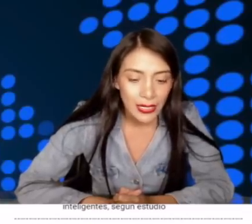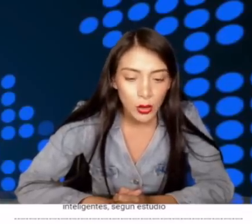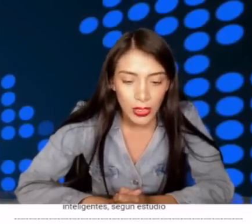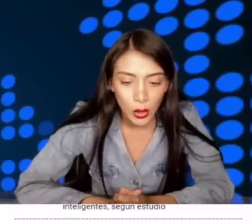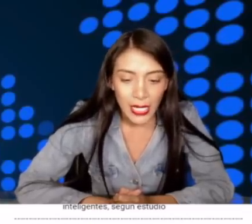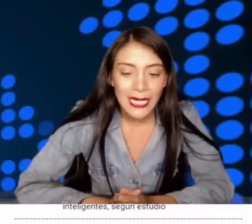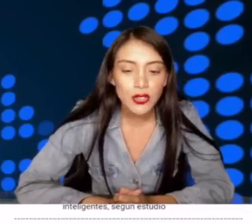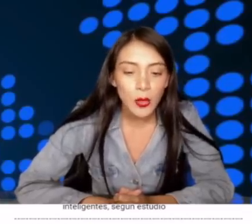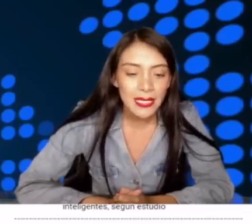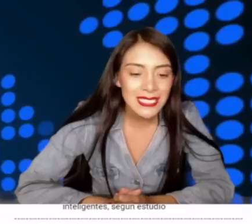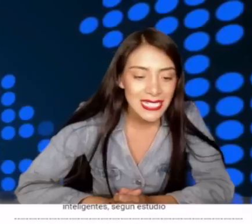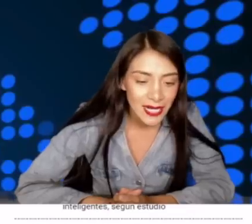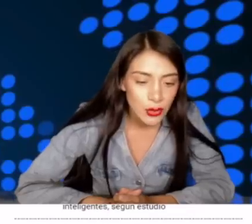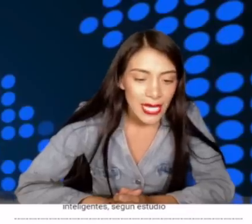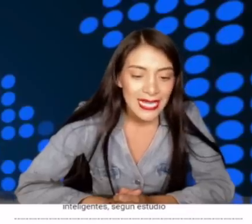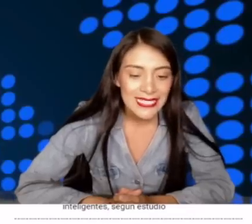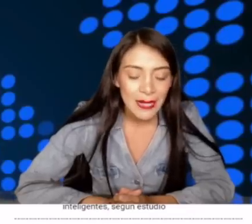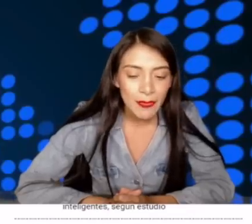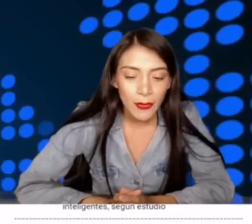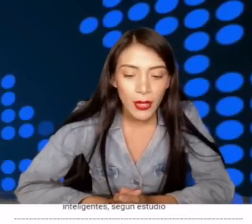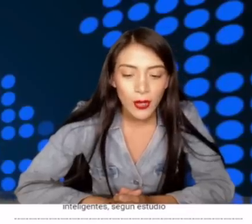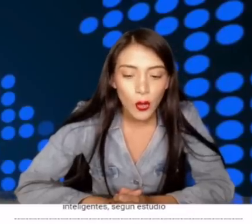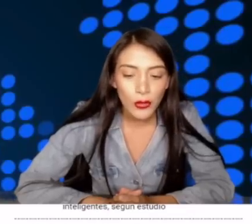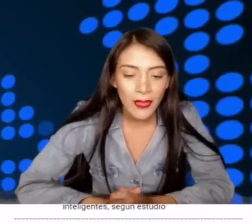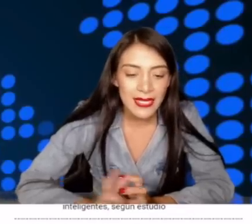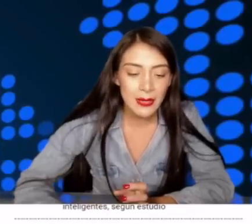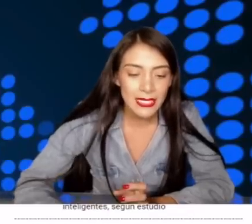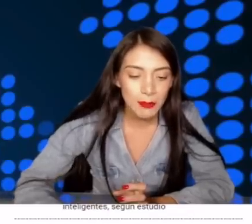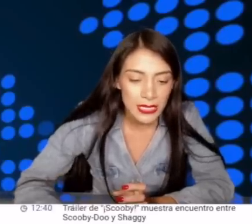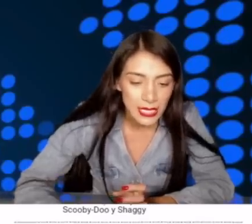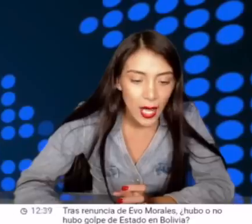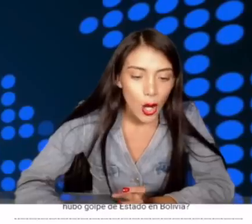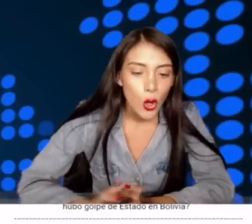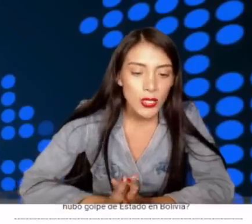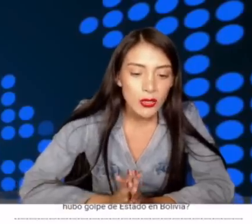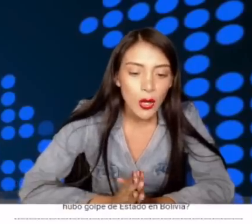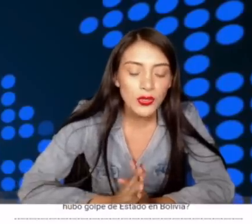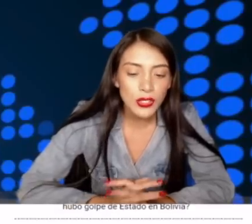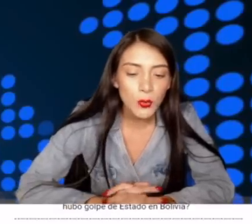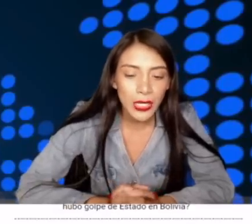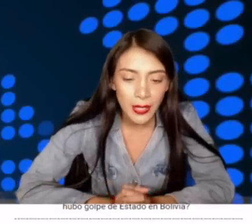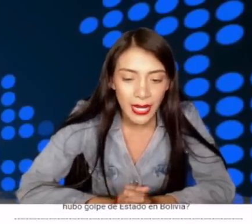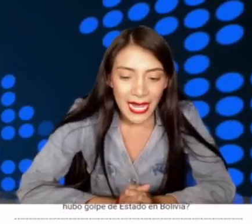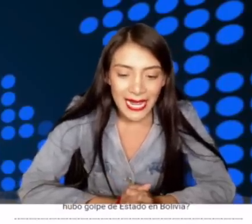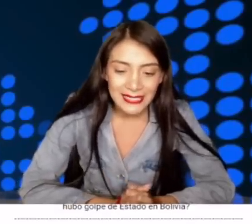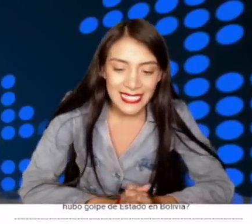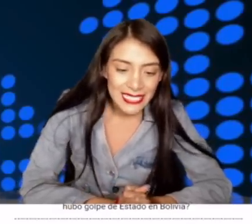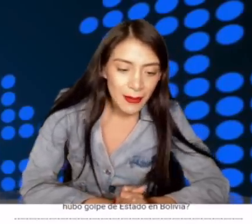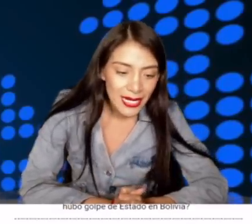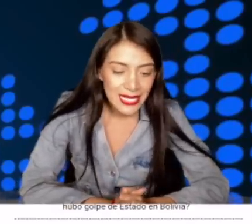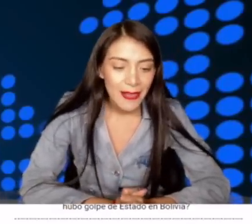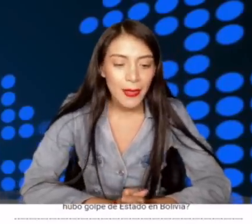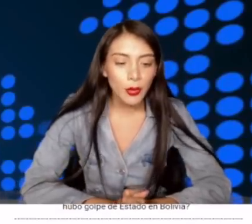contra Lenín Moreno, ni los jóvenes chilenos que se han levantado en contra de Sebastián Piñera, lo hizo la oposición boliviana en